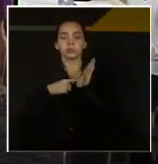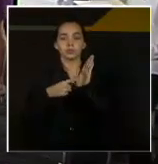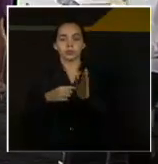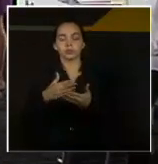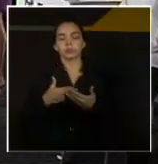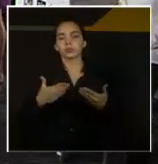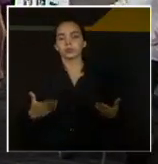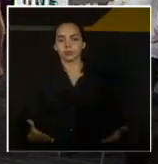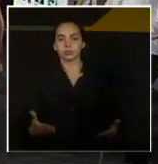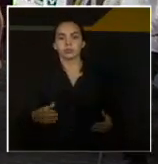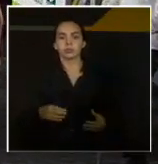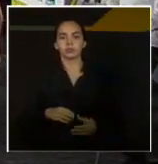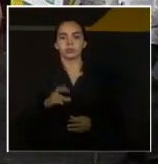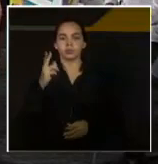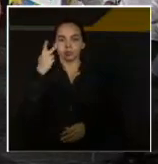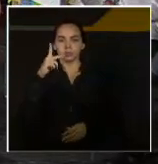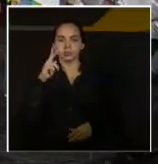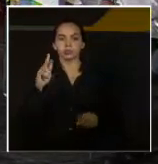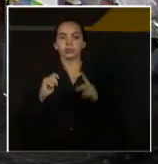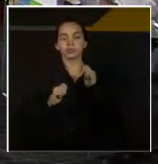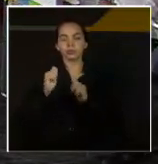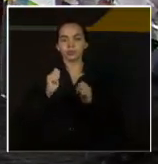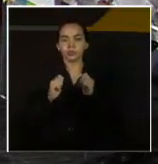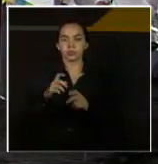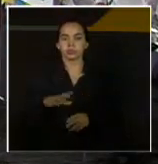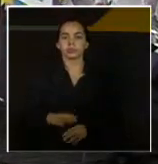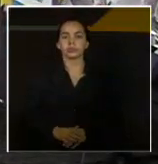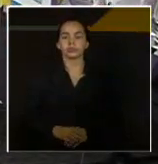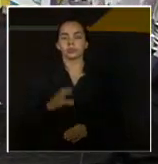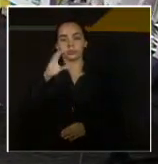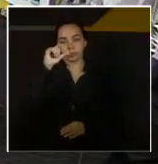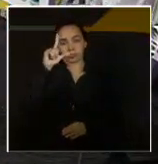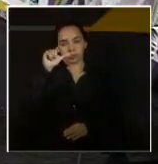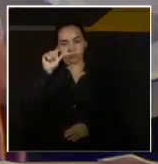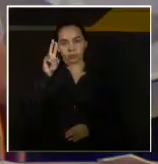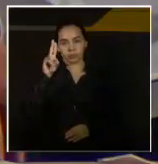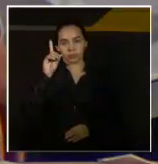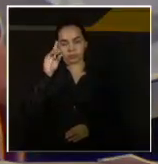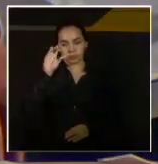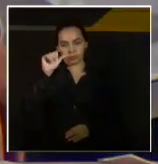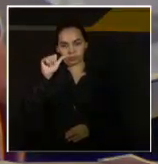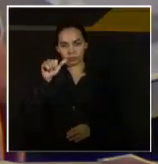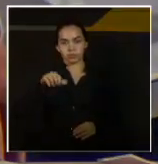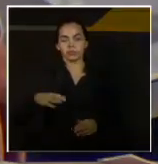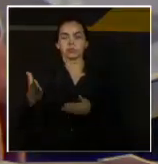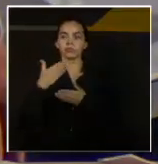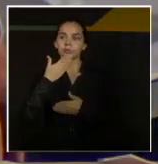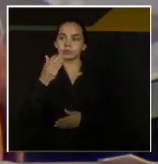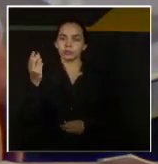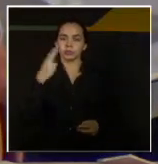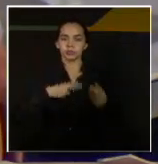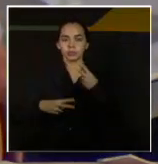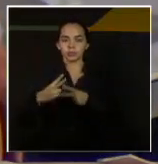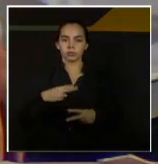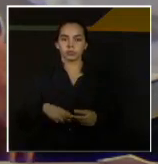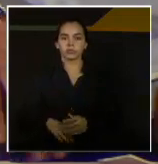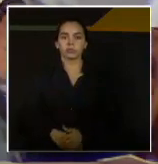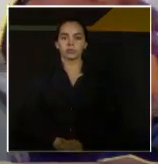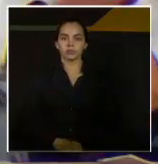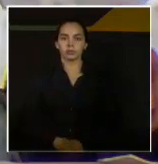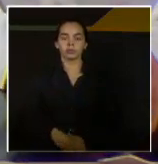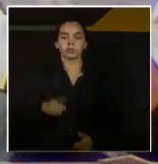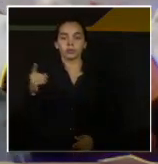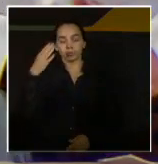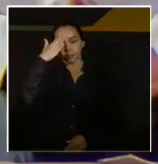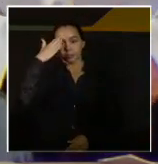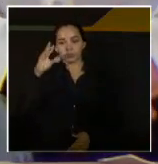ahora a los especialistas. A la licenciada Claudia Ceballos Pantoja, bienvenida. Ella es especialista